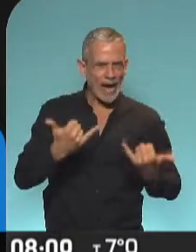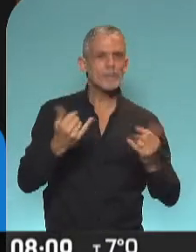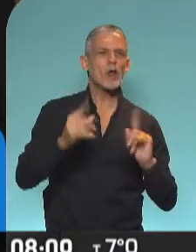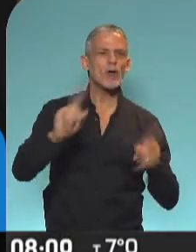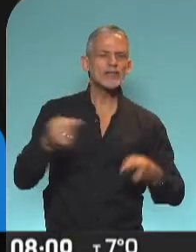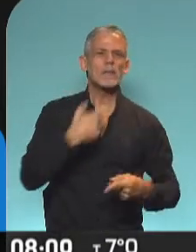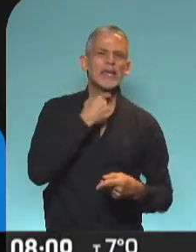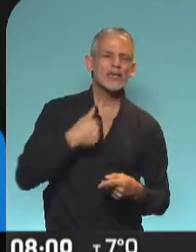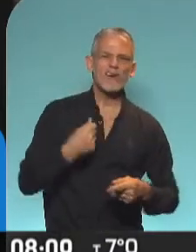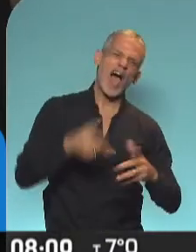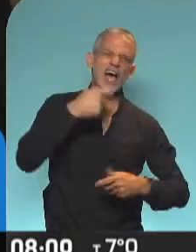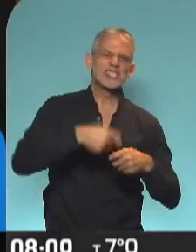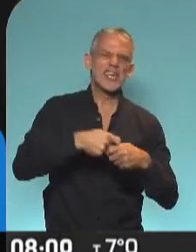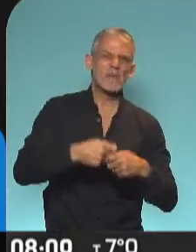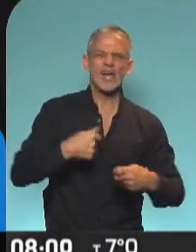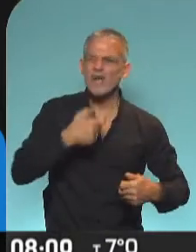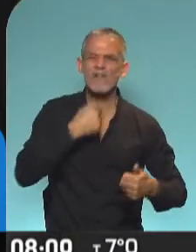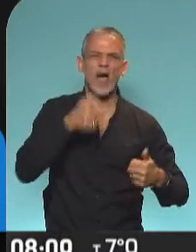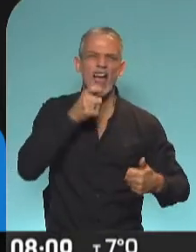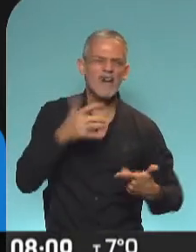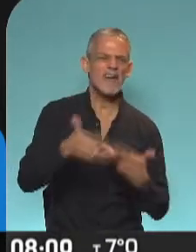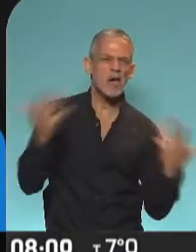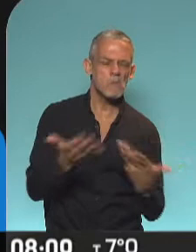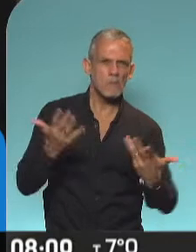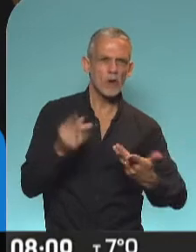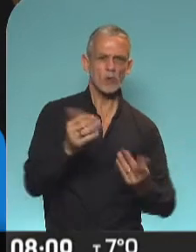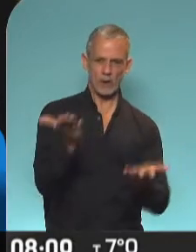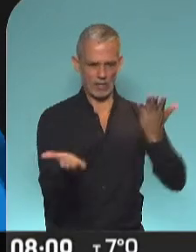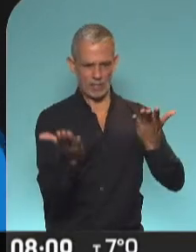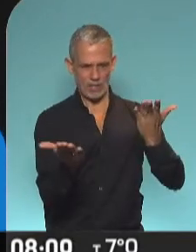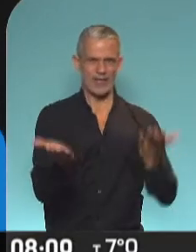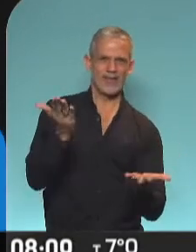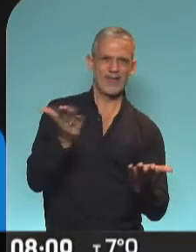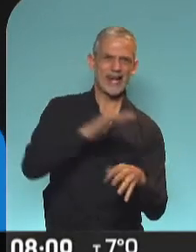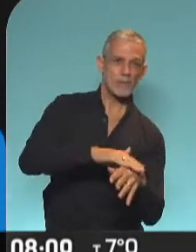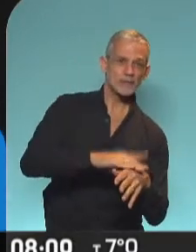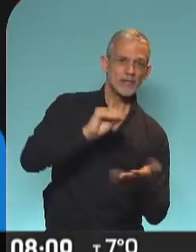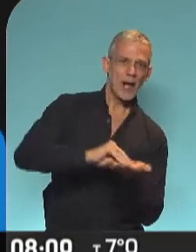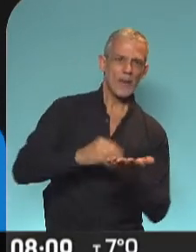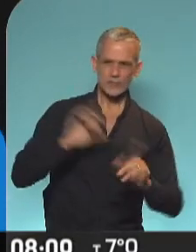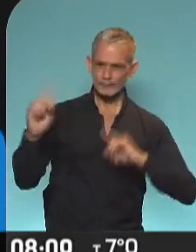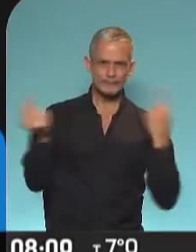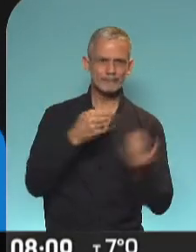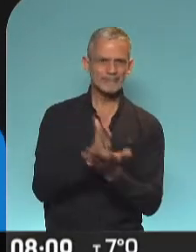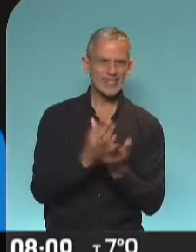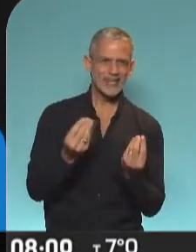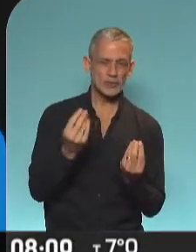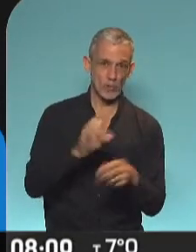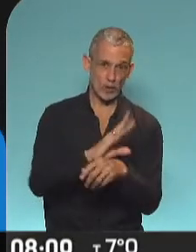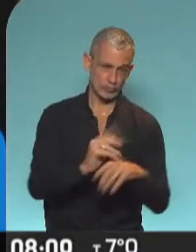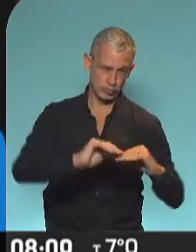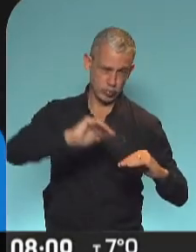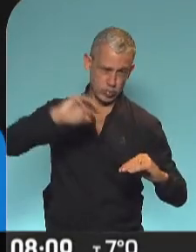quiero tomar una cerveza, quiero tomar un café. ¿Cómo se sopesan esas dos puntas de una sociedad que estamos atravesando, sobre todo en el pico de la